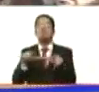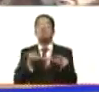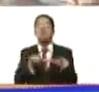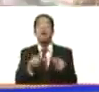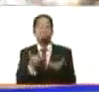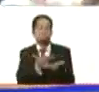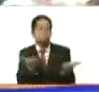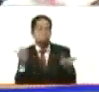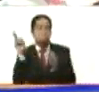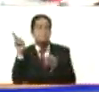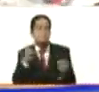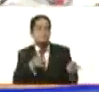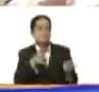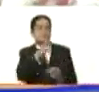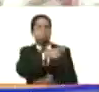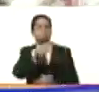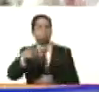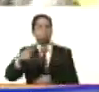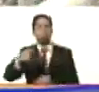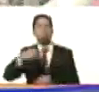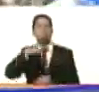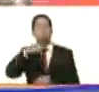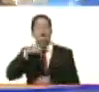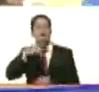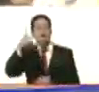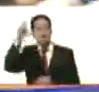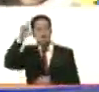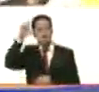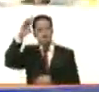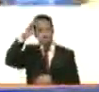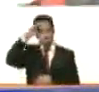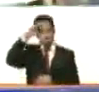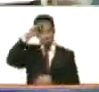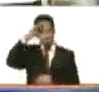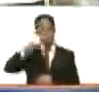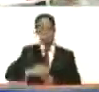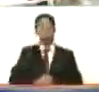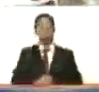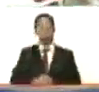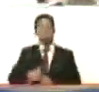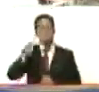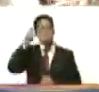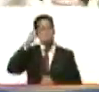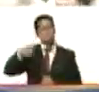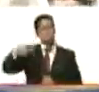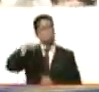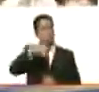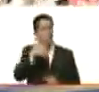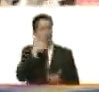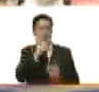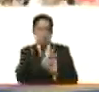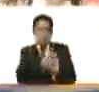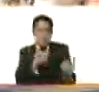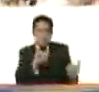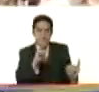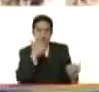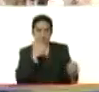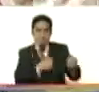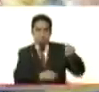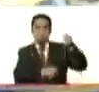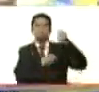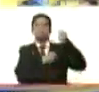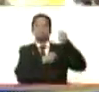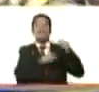milicia bolivariana, pueblo en armas? Pueblo en armas,